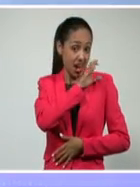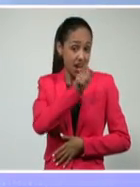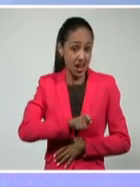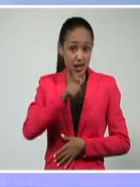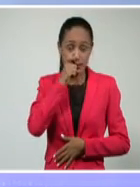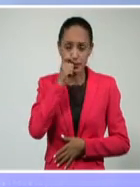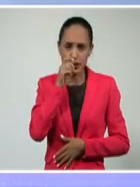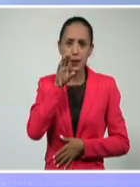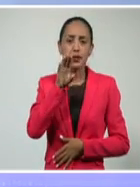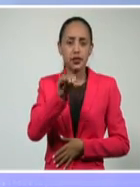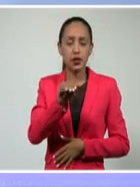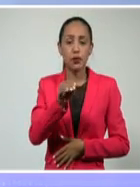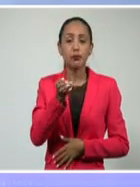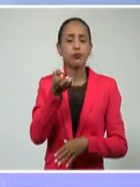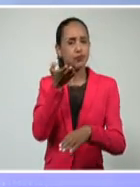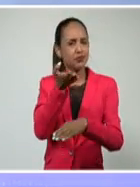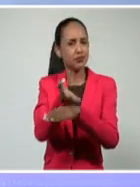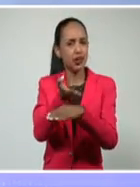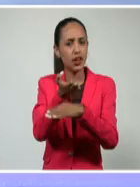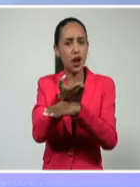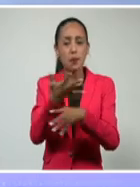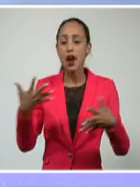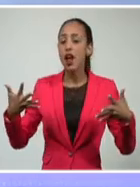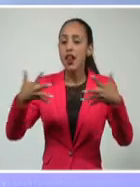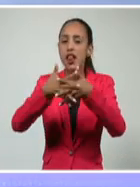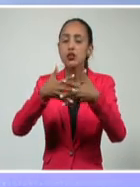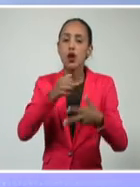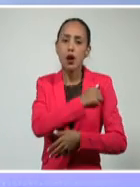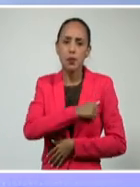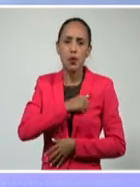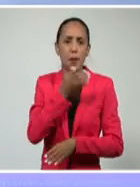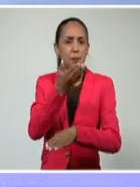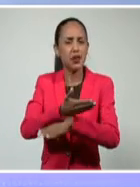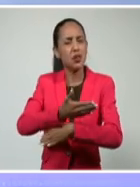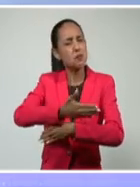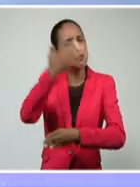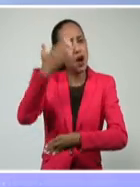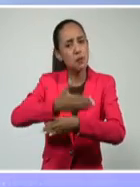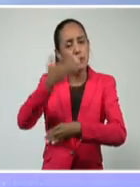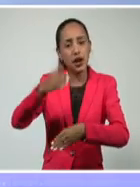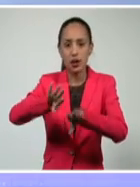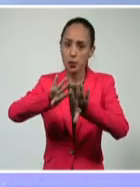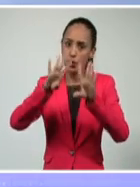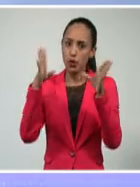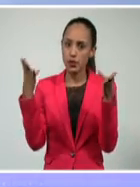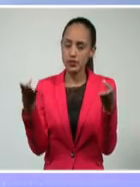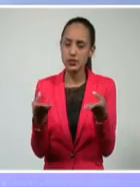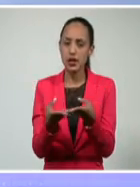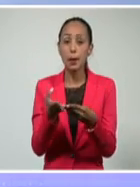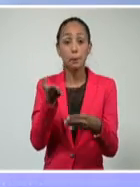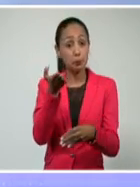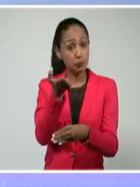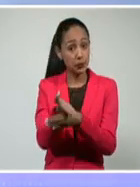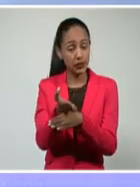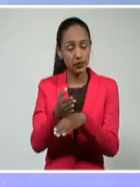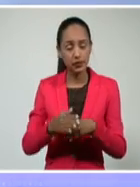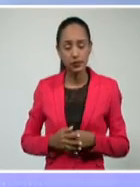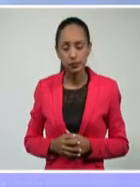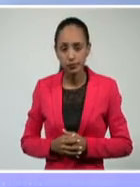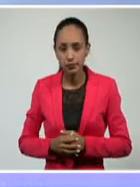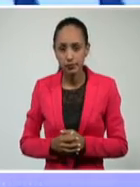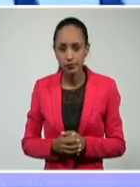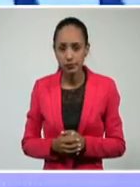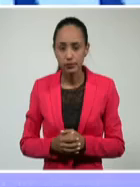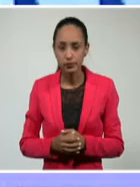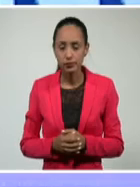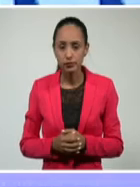reclamo para tender puentes de amor y la demanda de no más bloqueo es universal. Fíjense si es así, que desde Canadá,